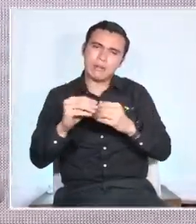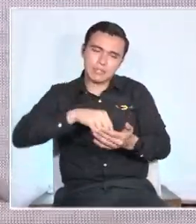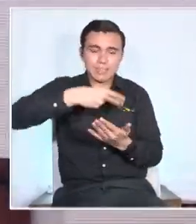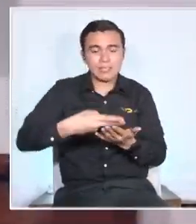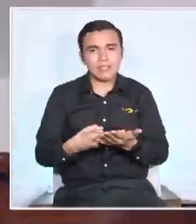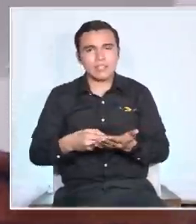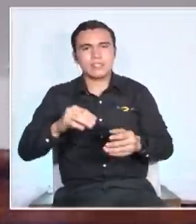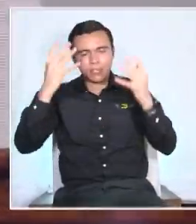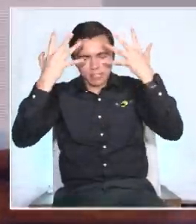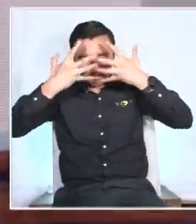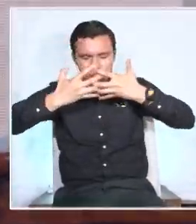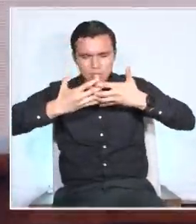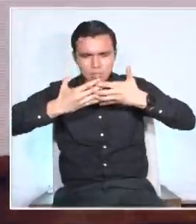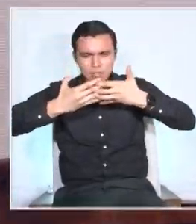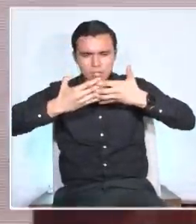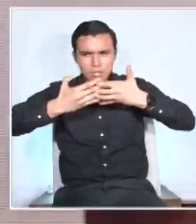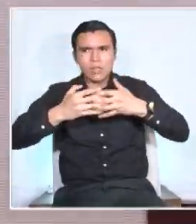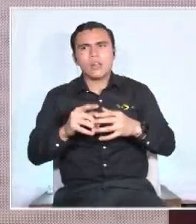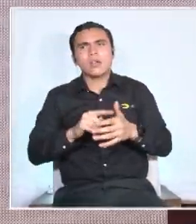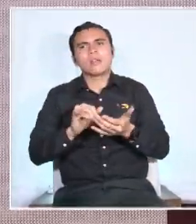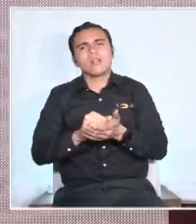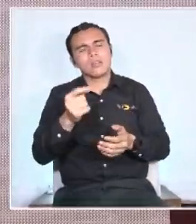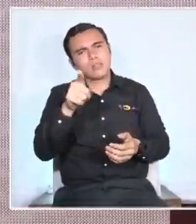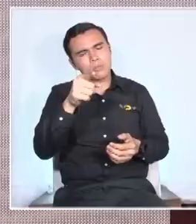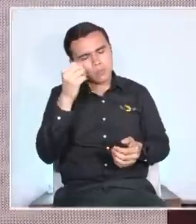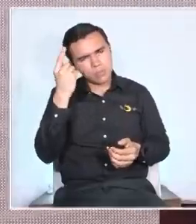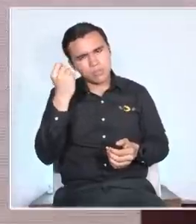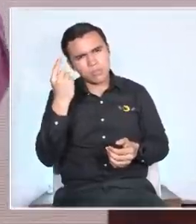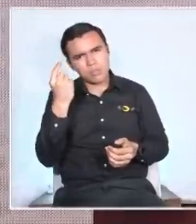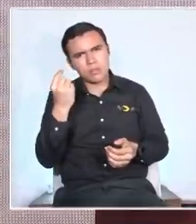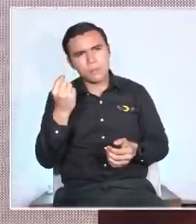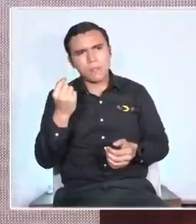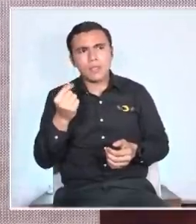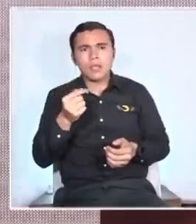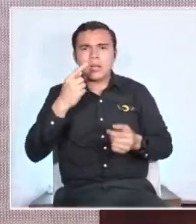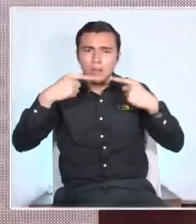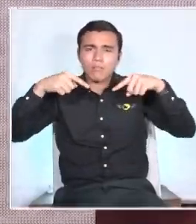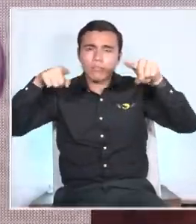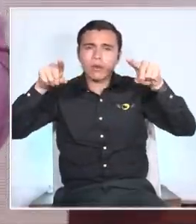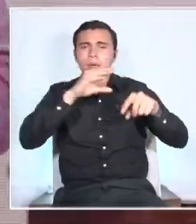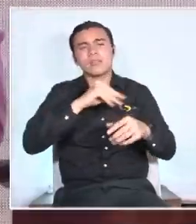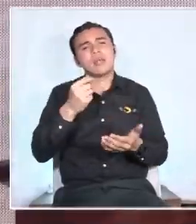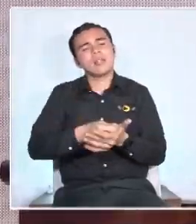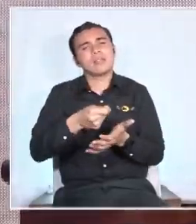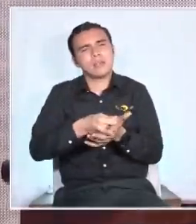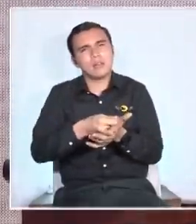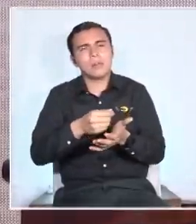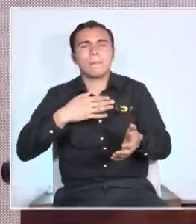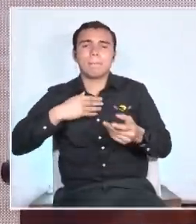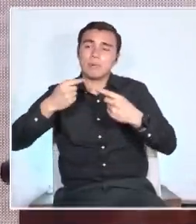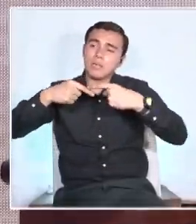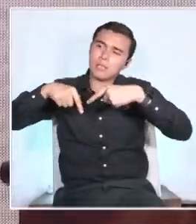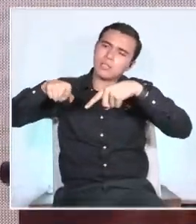no, lo que pasa es que ustedes no entienden. Lo que pasa es que la fama y el dinero me llevó